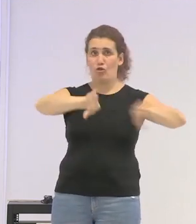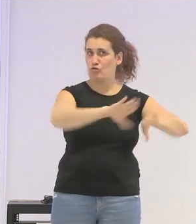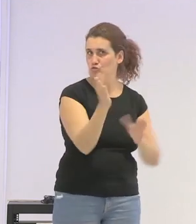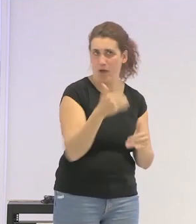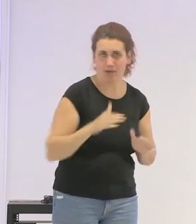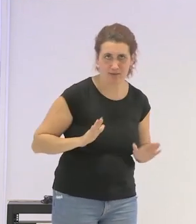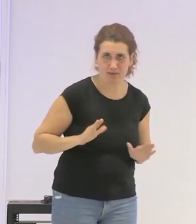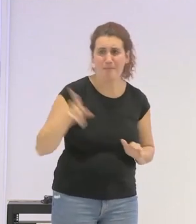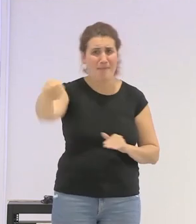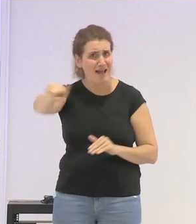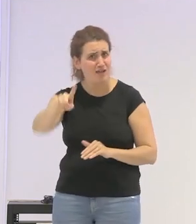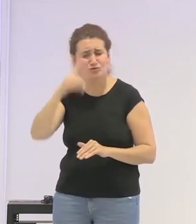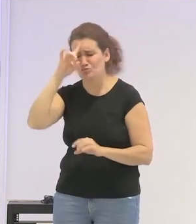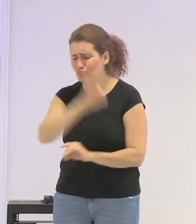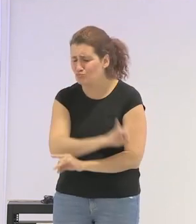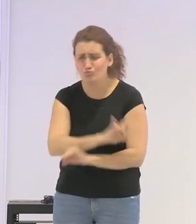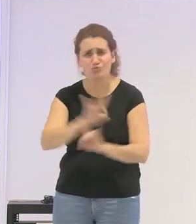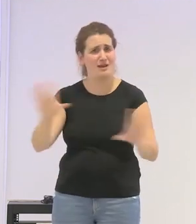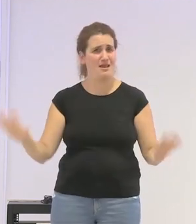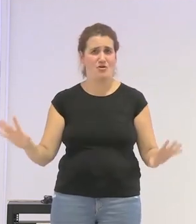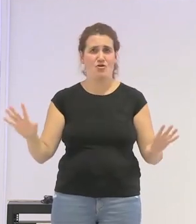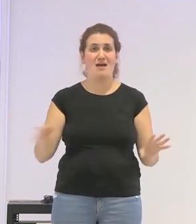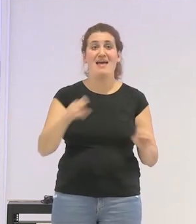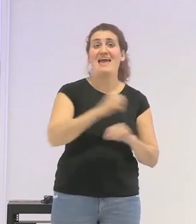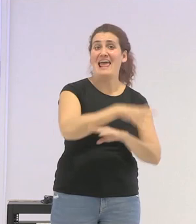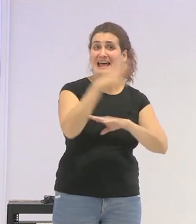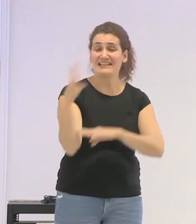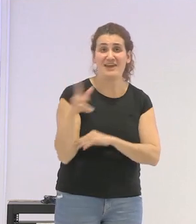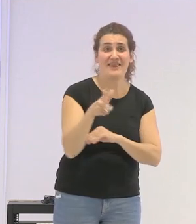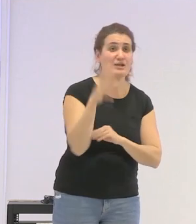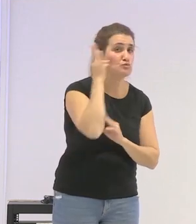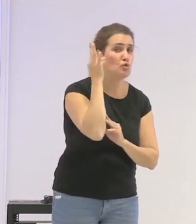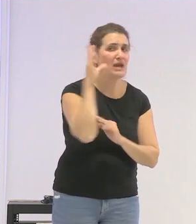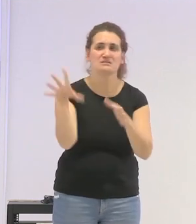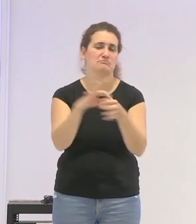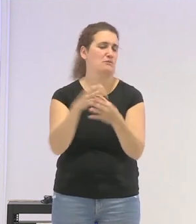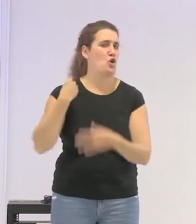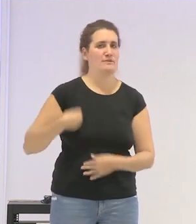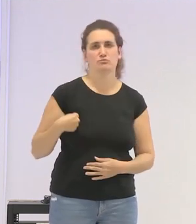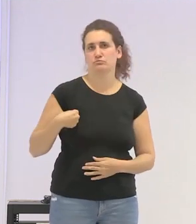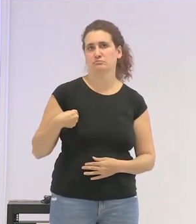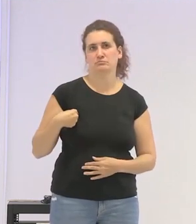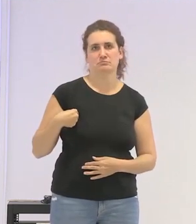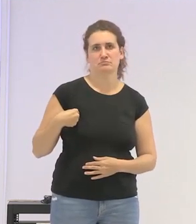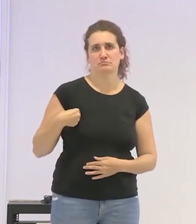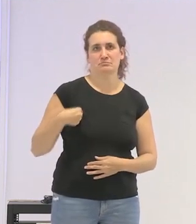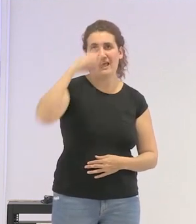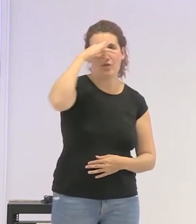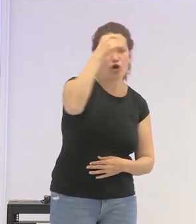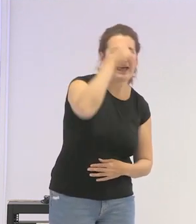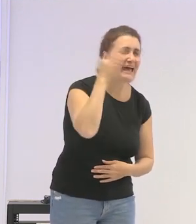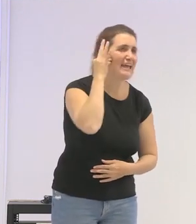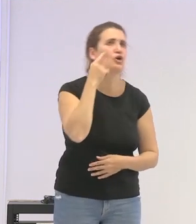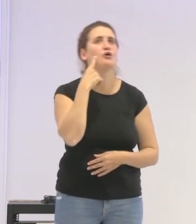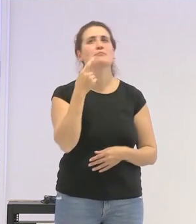tienen muy claro que los derechos LGTBI y los derechos de las mujeres es parte de lo mismo. La ideología de género les sirve